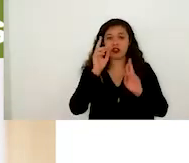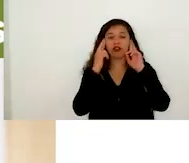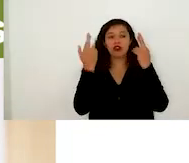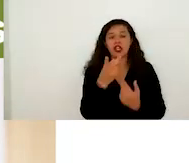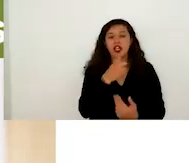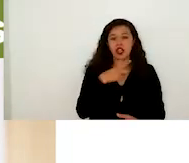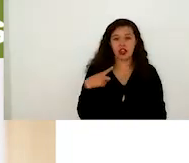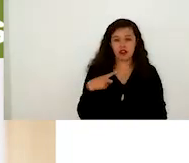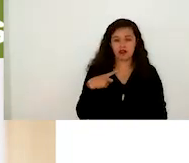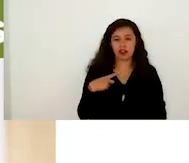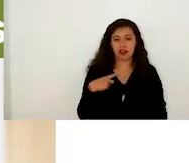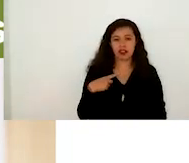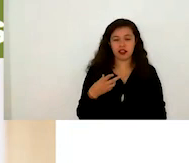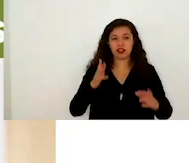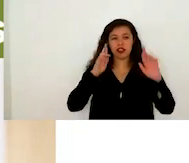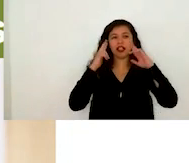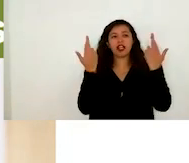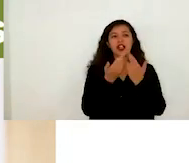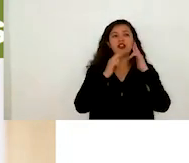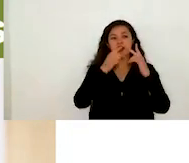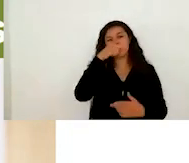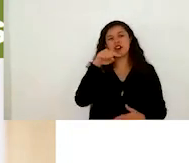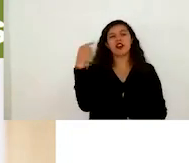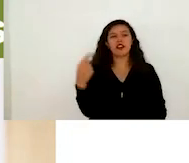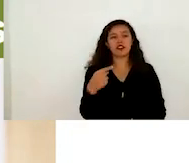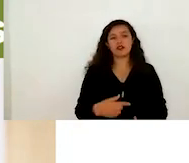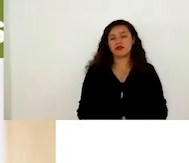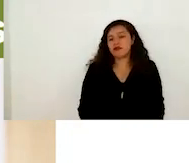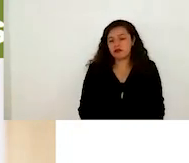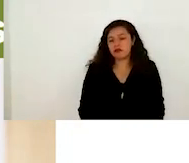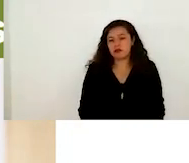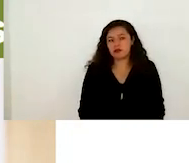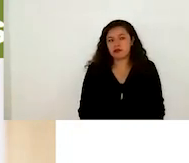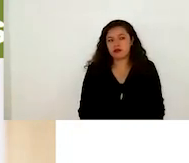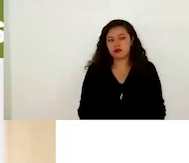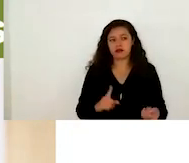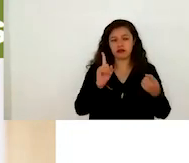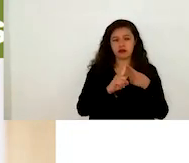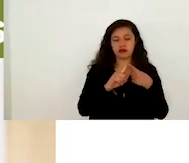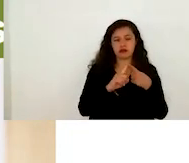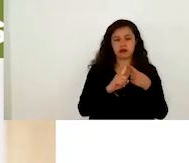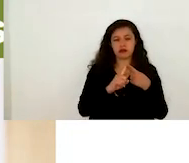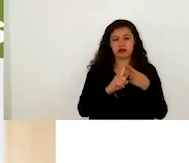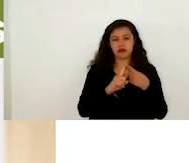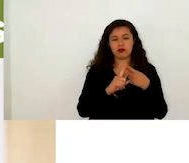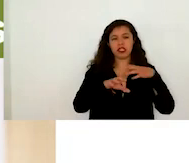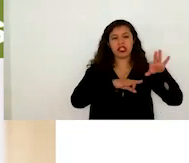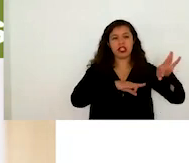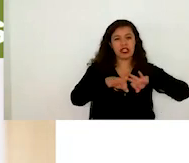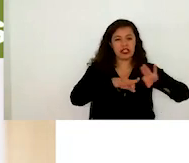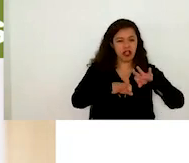para este tipo de reuniones una vez de ser con carácter laboral completamente